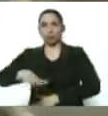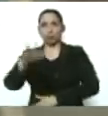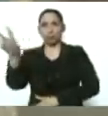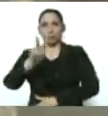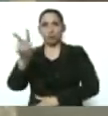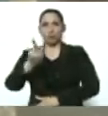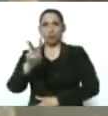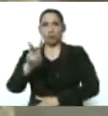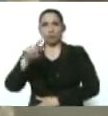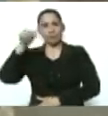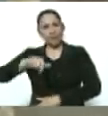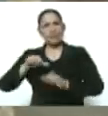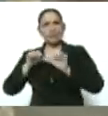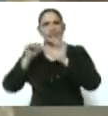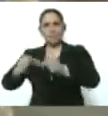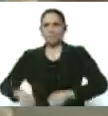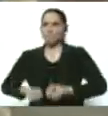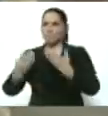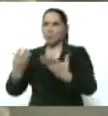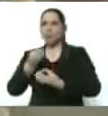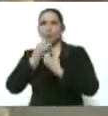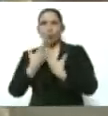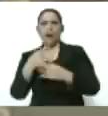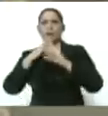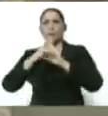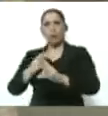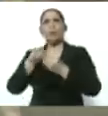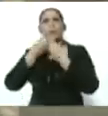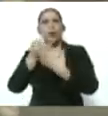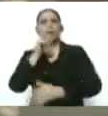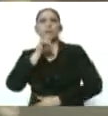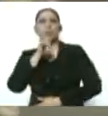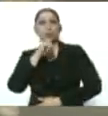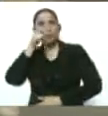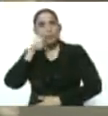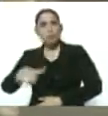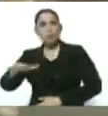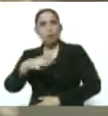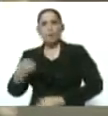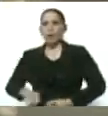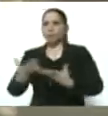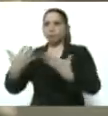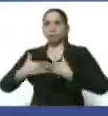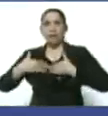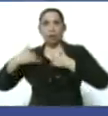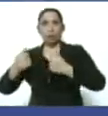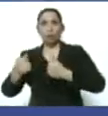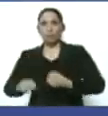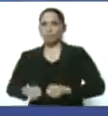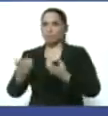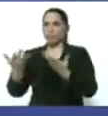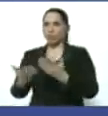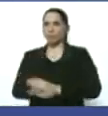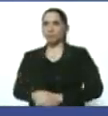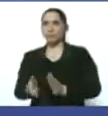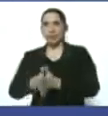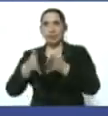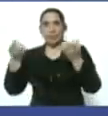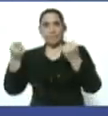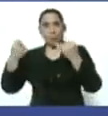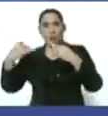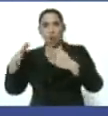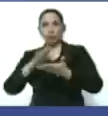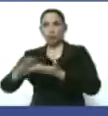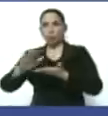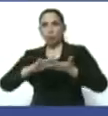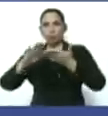venezolano. Aquí seguimos dándole buenos resultados, buena noticia a este pueblo, dándole salud y dándole una gran cantidad de